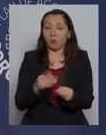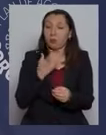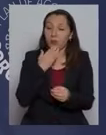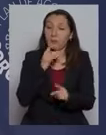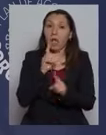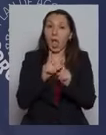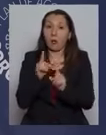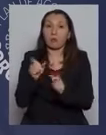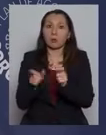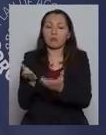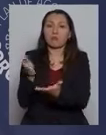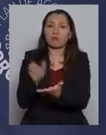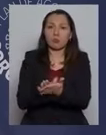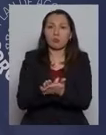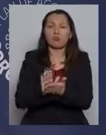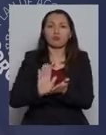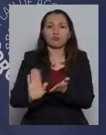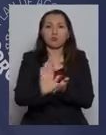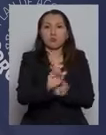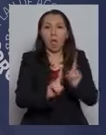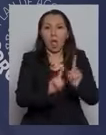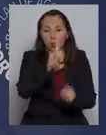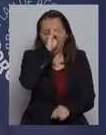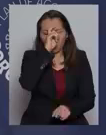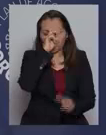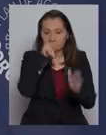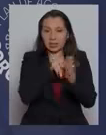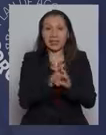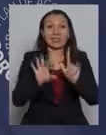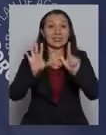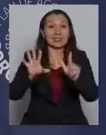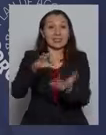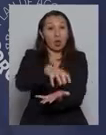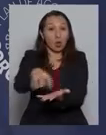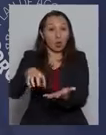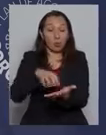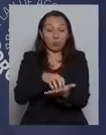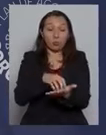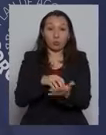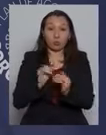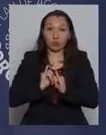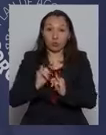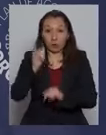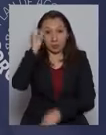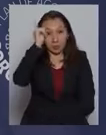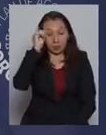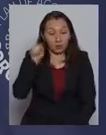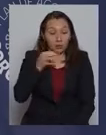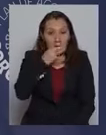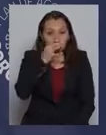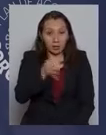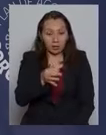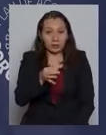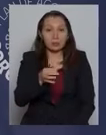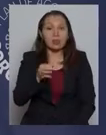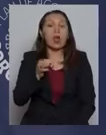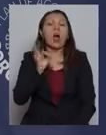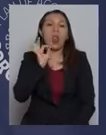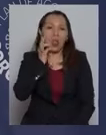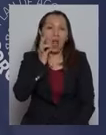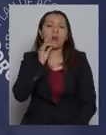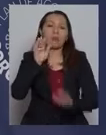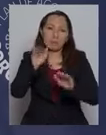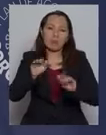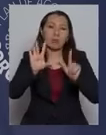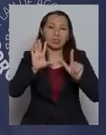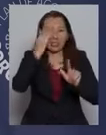también hay fallecidos, hay hospitalizados? Perdón, de las 7 comunas que informé, Las Condes también